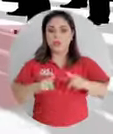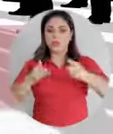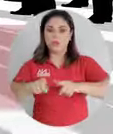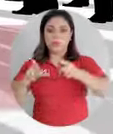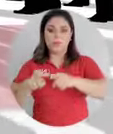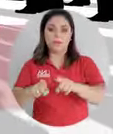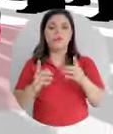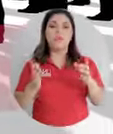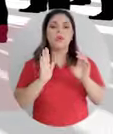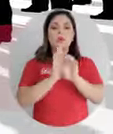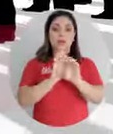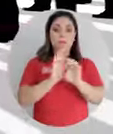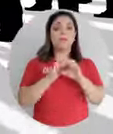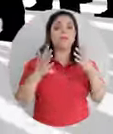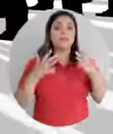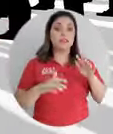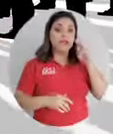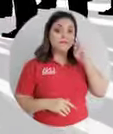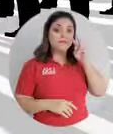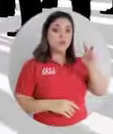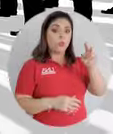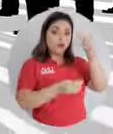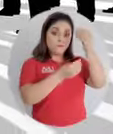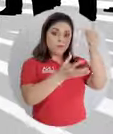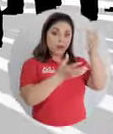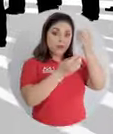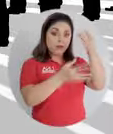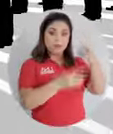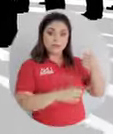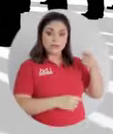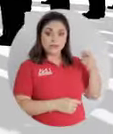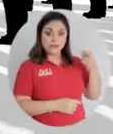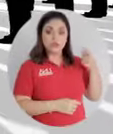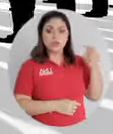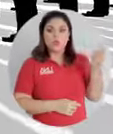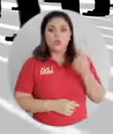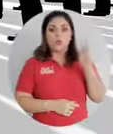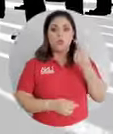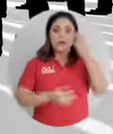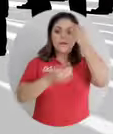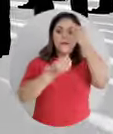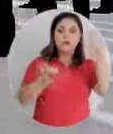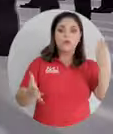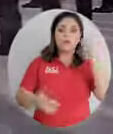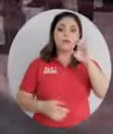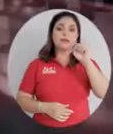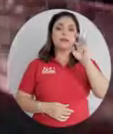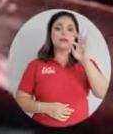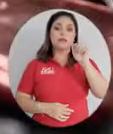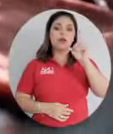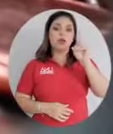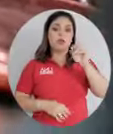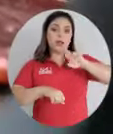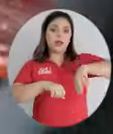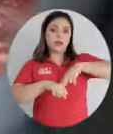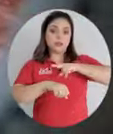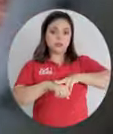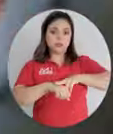ya lo estamos viendo en algunos de los informes más recientes, no solo del informe del Estado de la Nación, sino de reportajes del